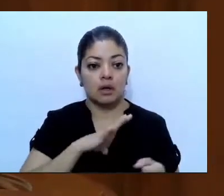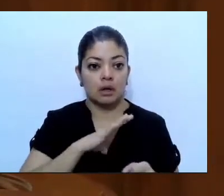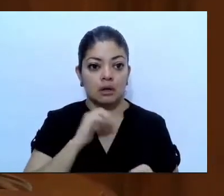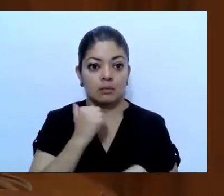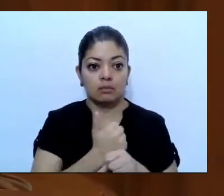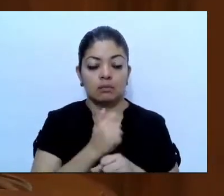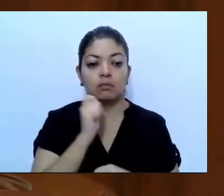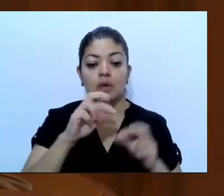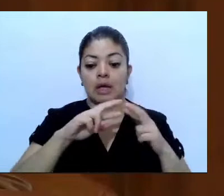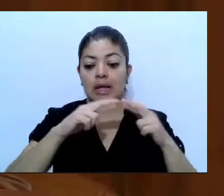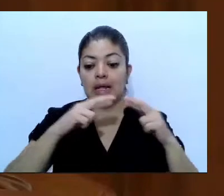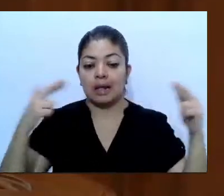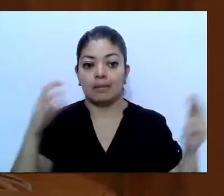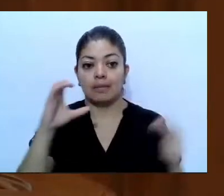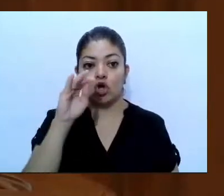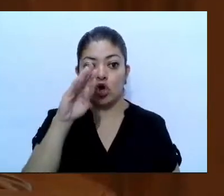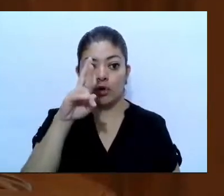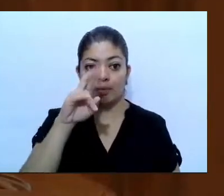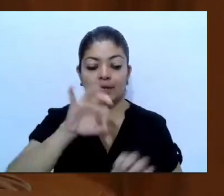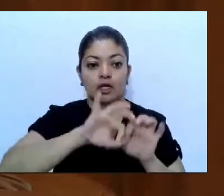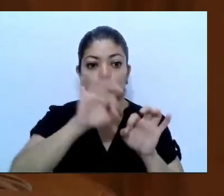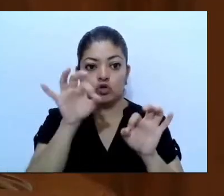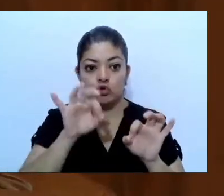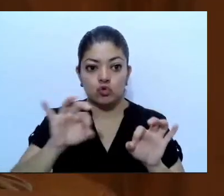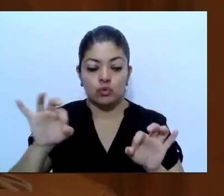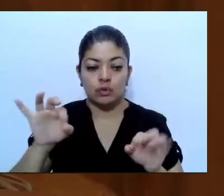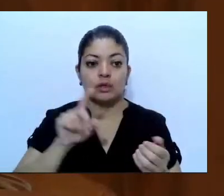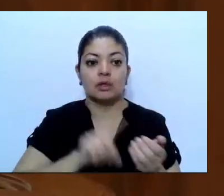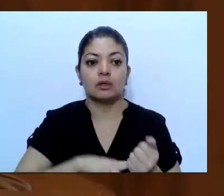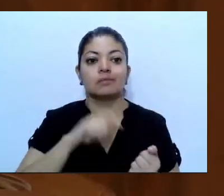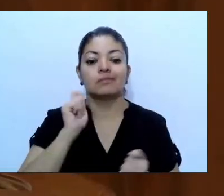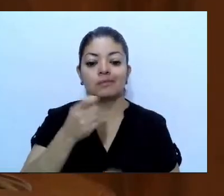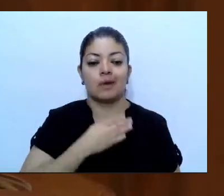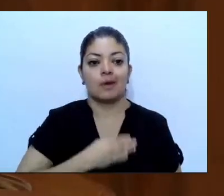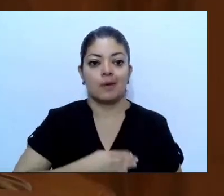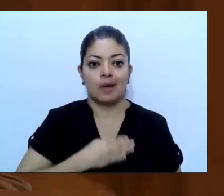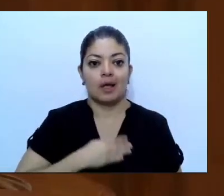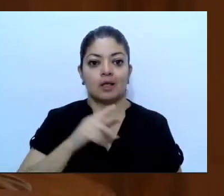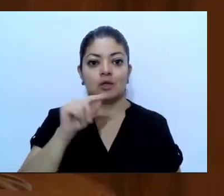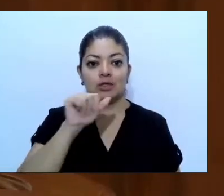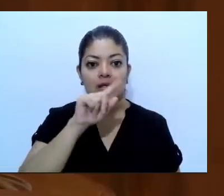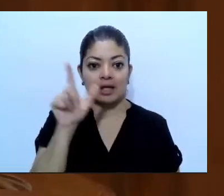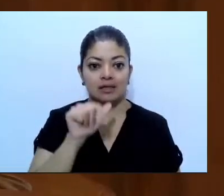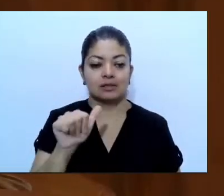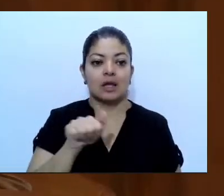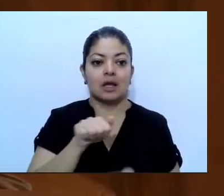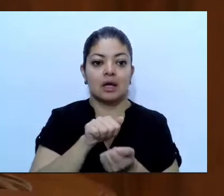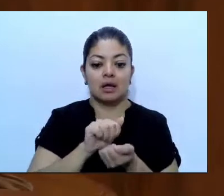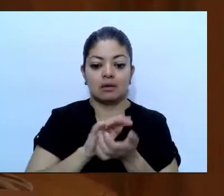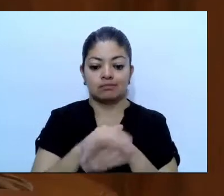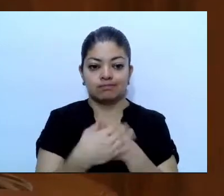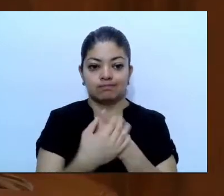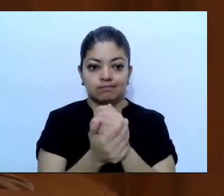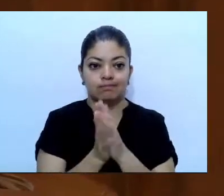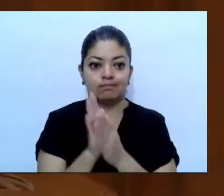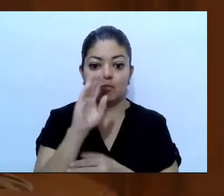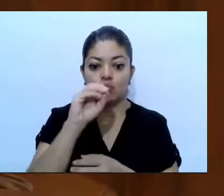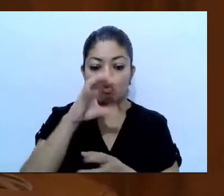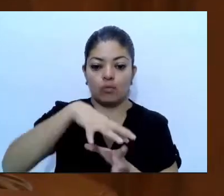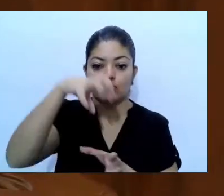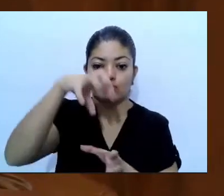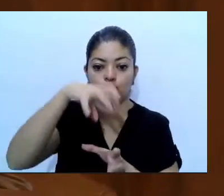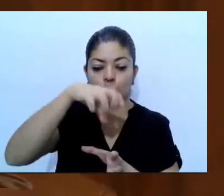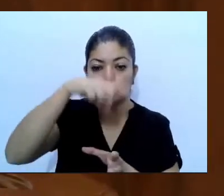cobre, tubería hidrosanitaria, los mijitorios, las tazas, los lavabos, las bombas para subir el agua a los